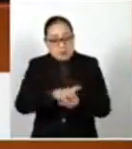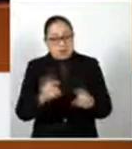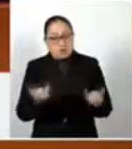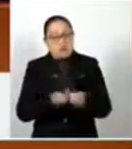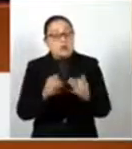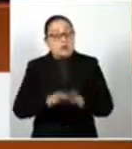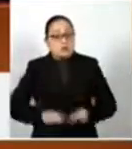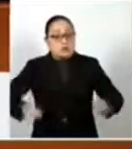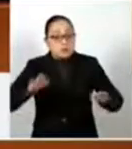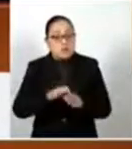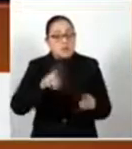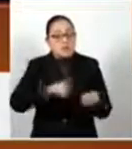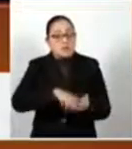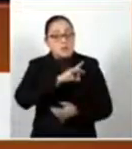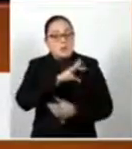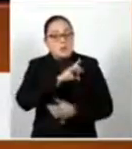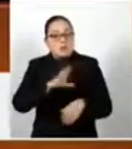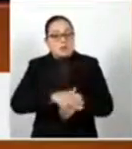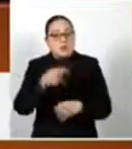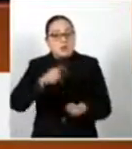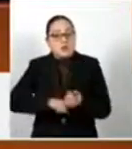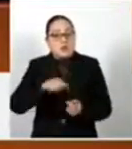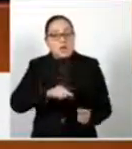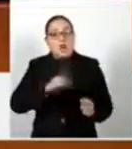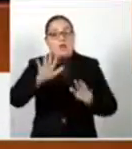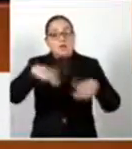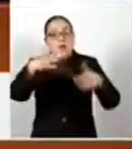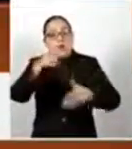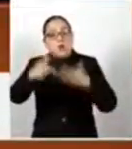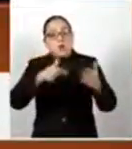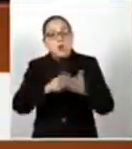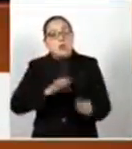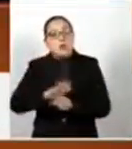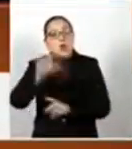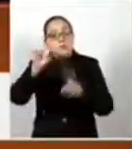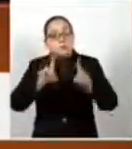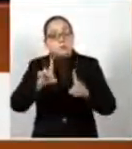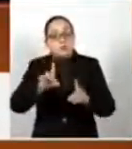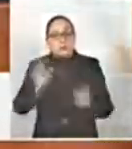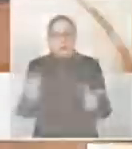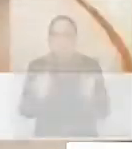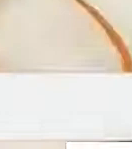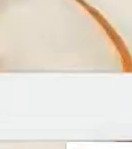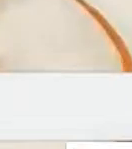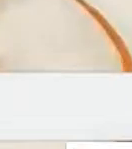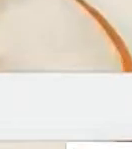todo tiene miedo frente a un destino incierto. Es cuanto, presidente.